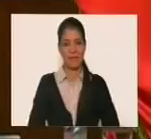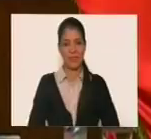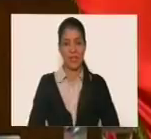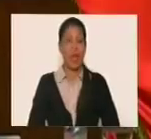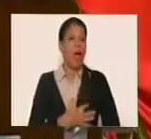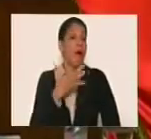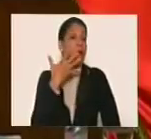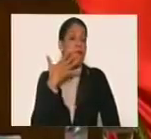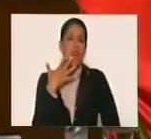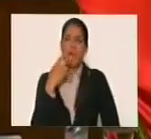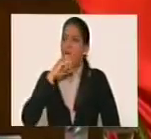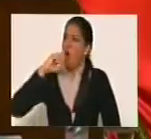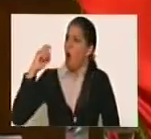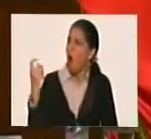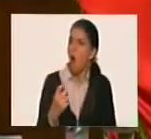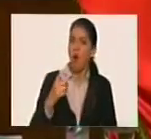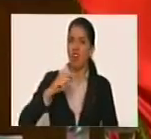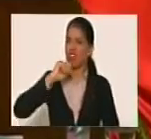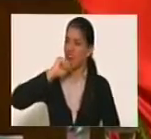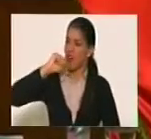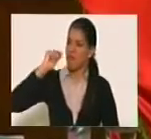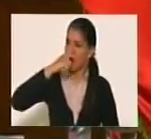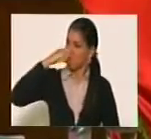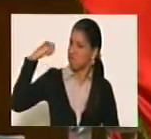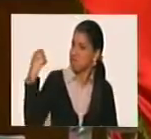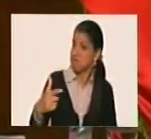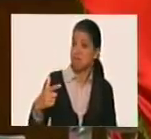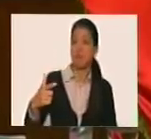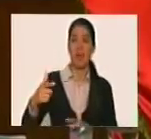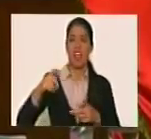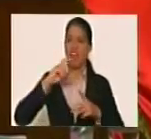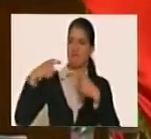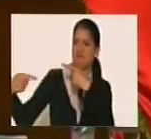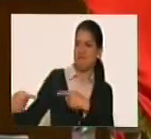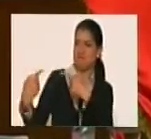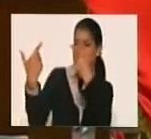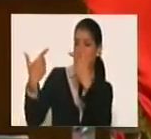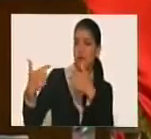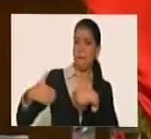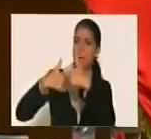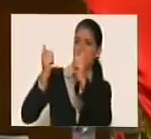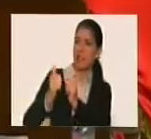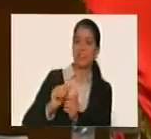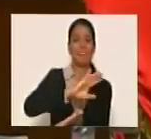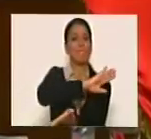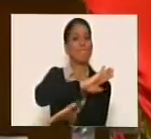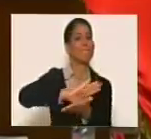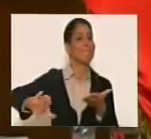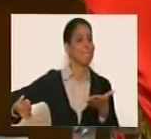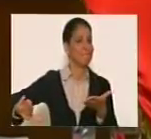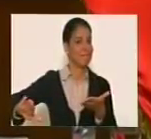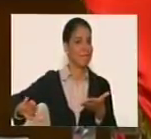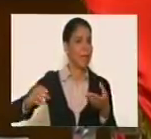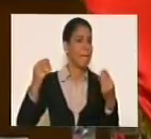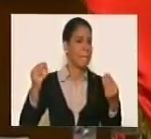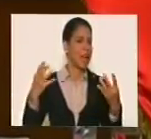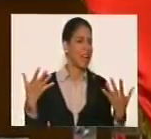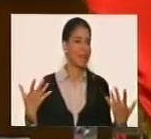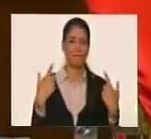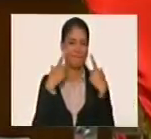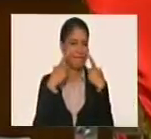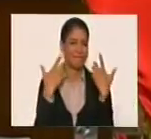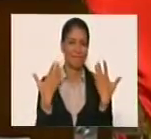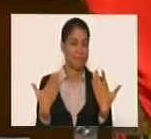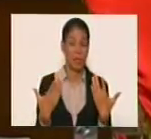Erradicar la forma de odio, desprecio, hostigamiento, discriminación y violencia a los fines de asegurar, fíjense ustedes, la